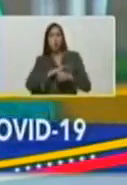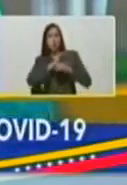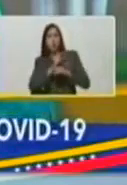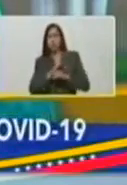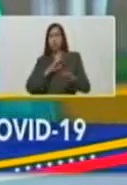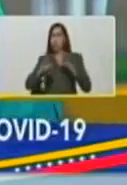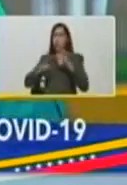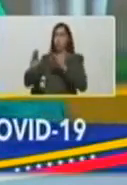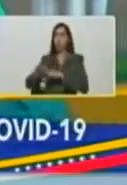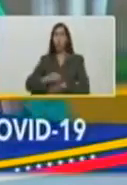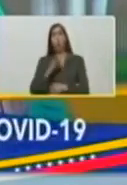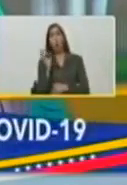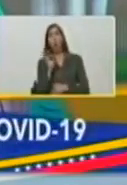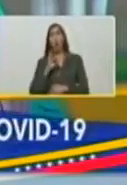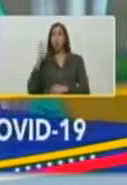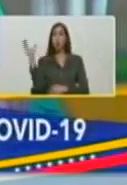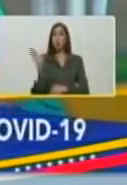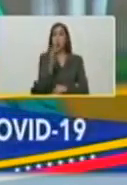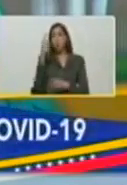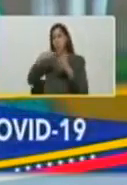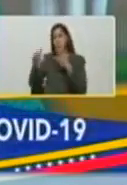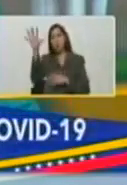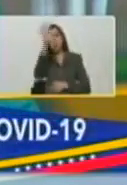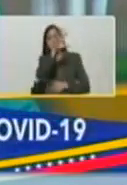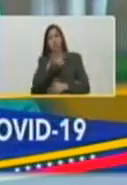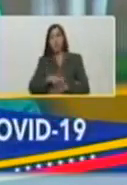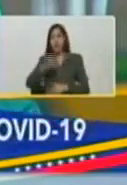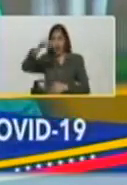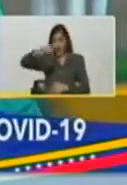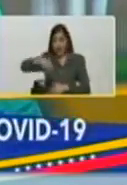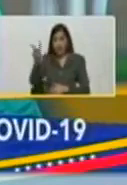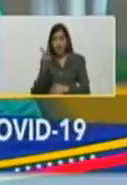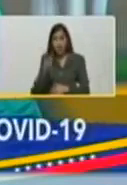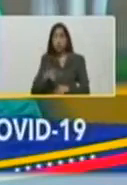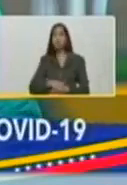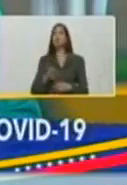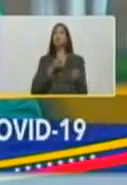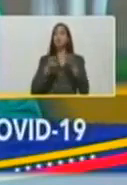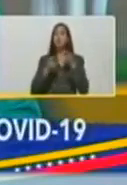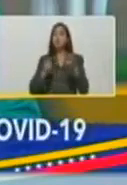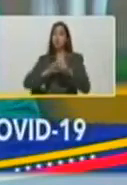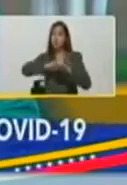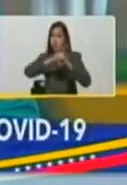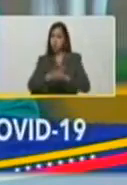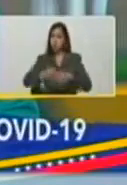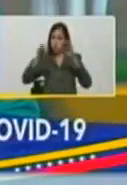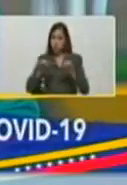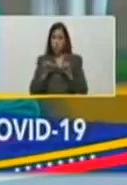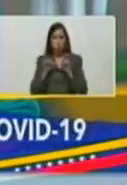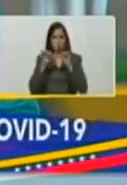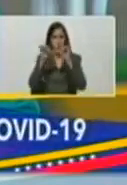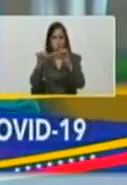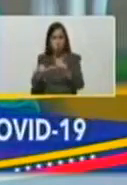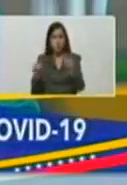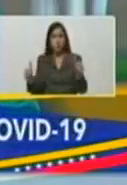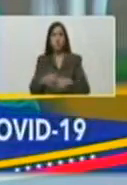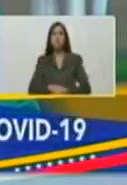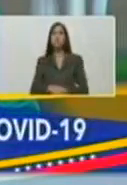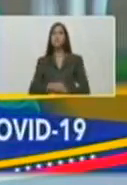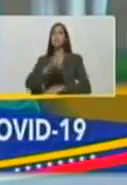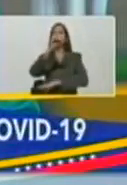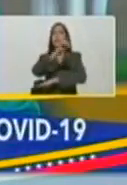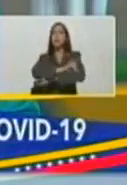allá otros países. Venezuela hemos mantenido esta pandemia bajo control y así debe seguir siendo, con la